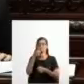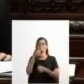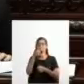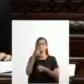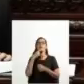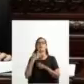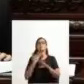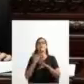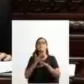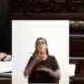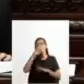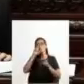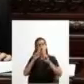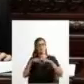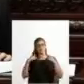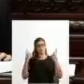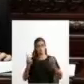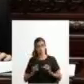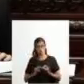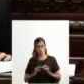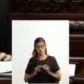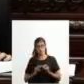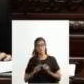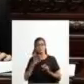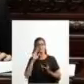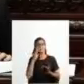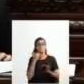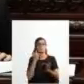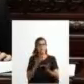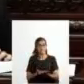bajo el pedido de un uruguay de todos se planteó